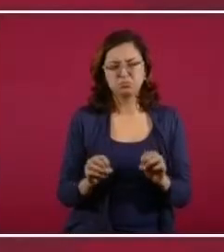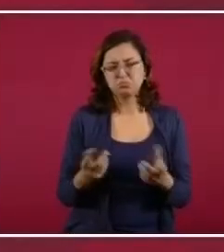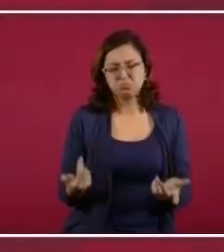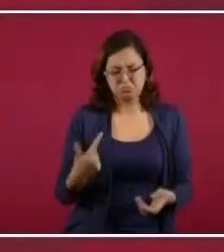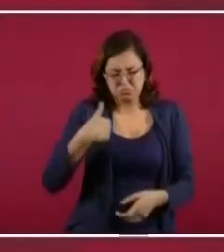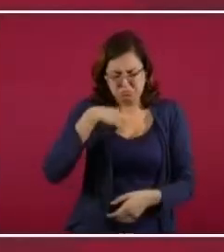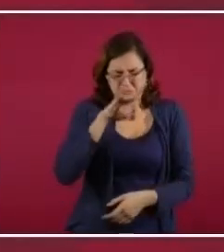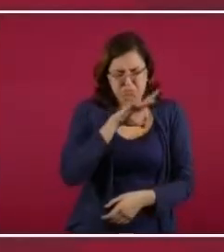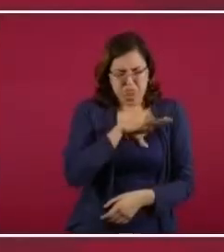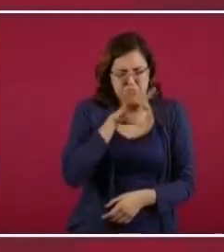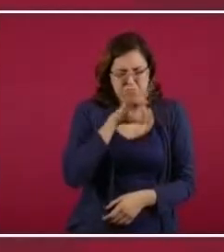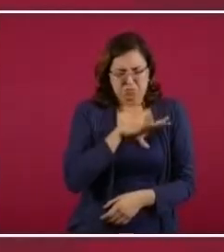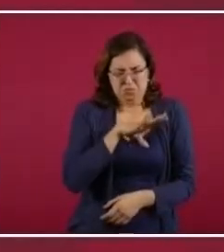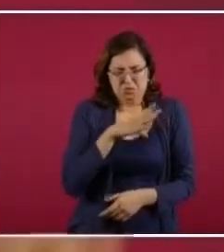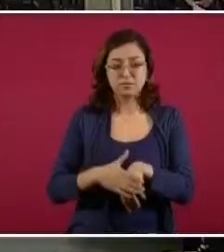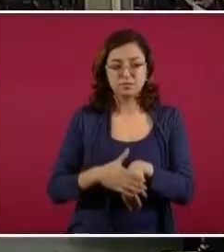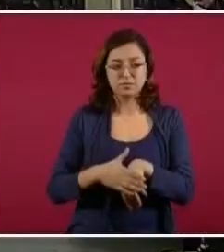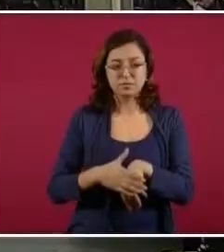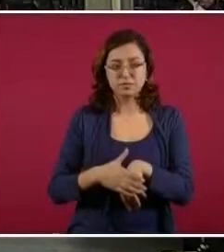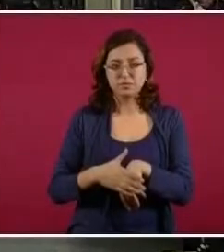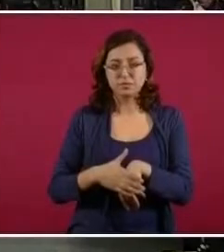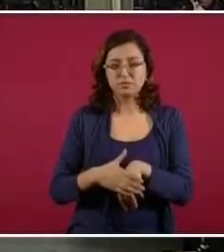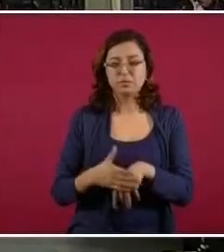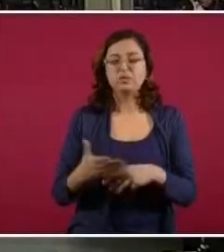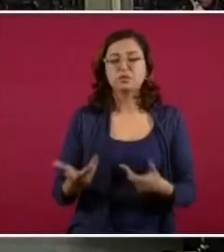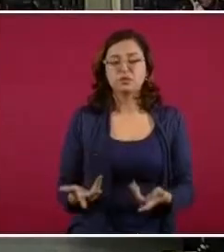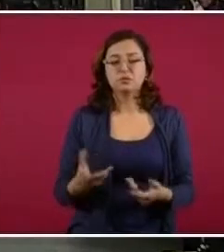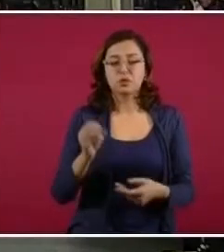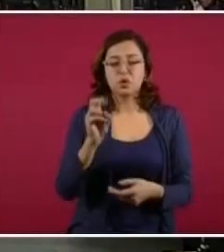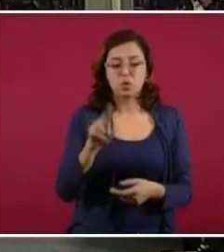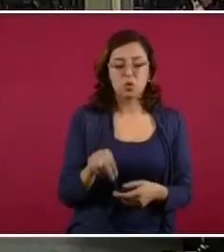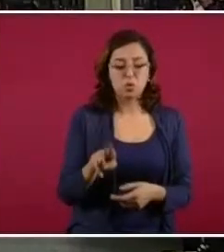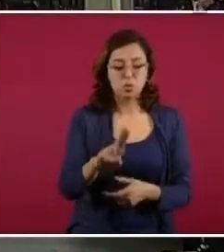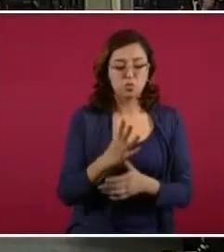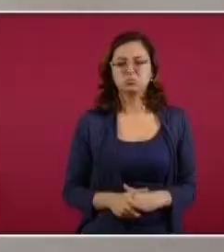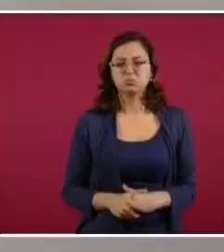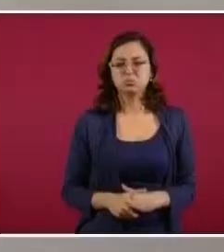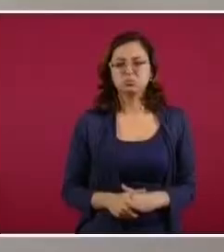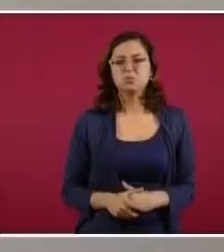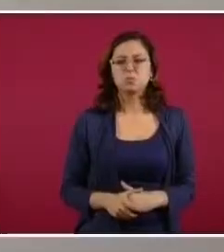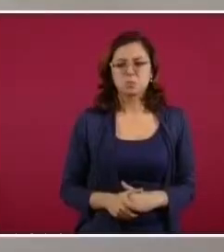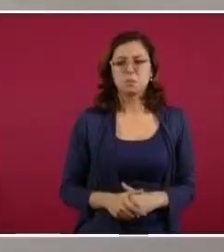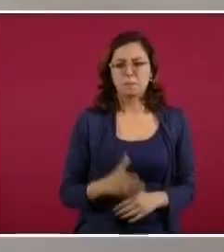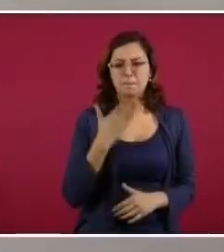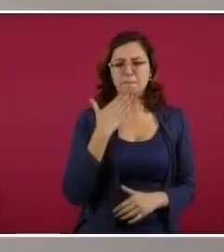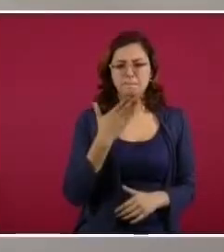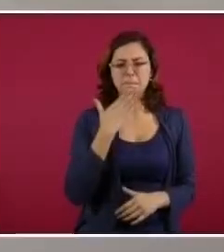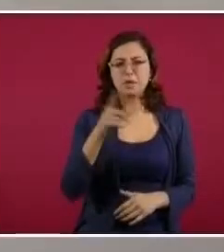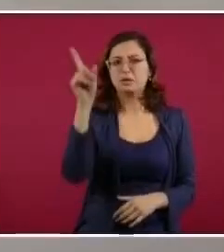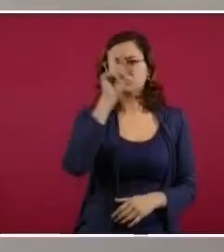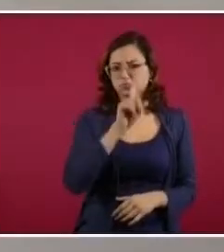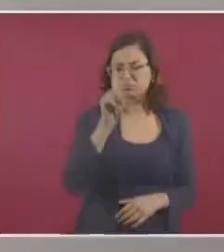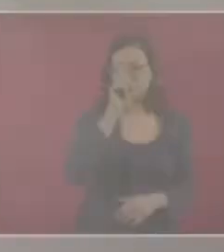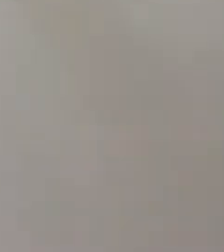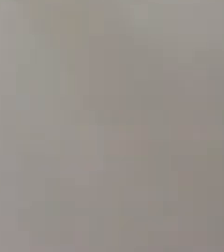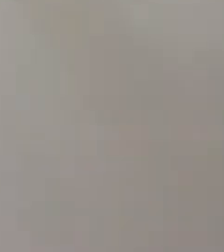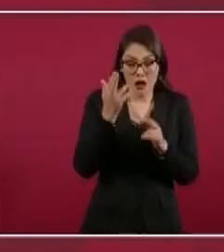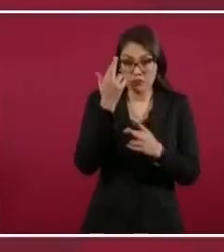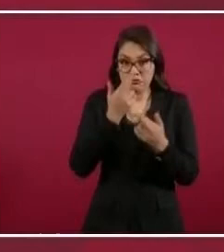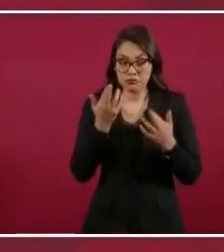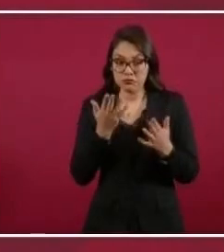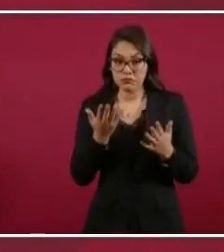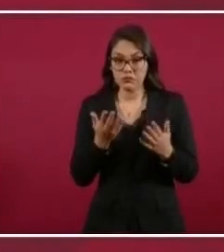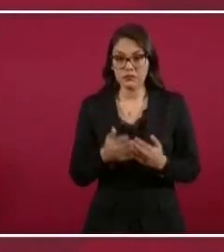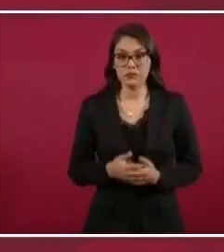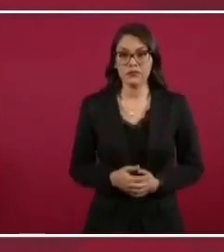Electoral, así como el gobierno, deben apretarse el cinturón luego de que el organismo reclamara el recorte aprobado en el presupuesto